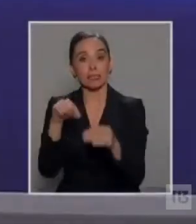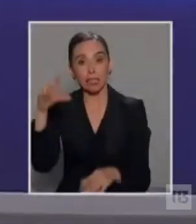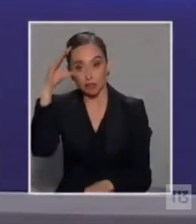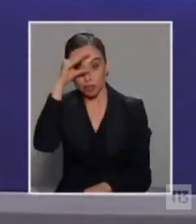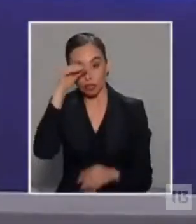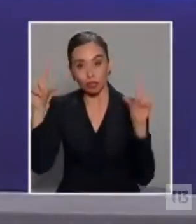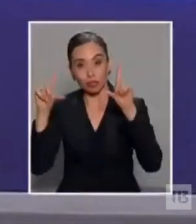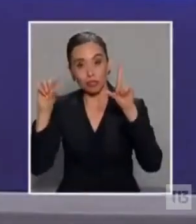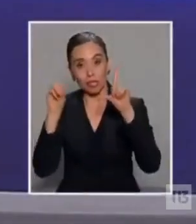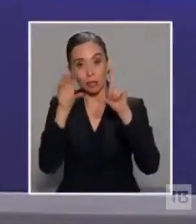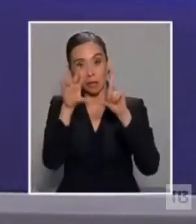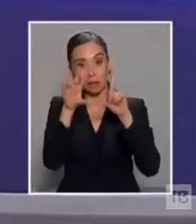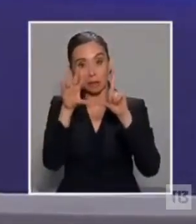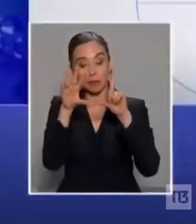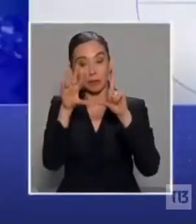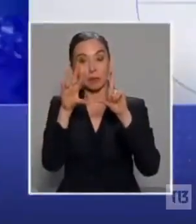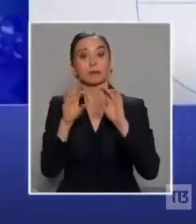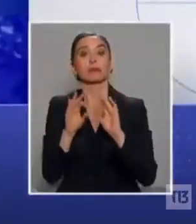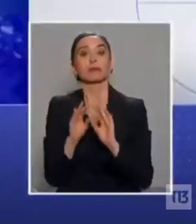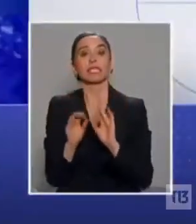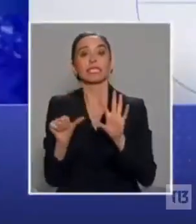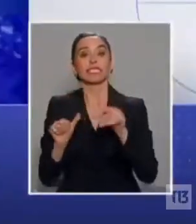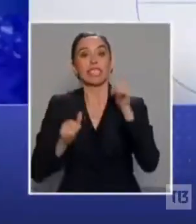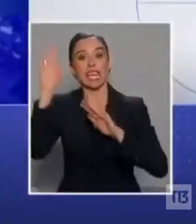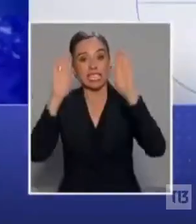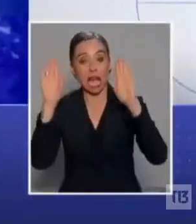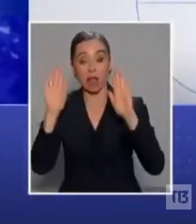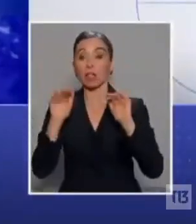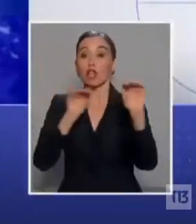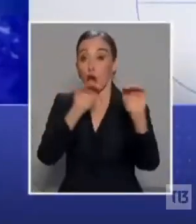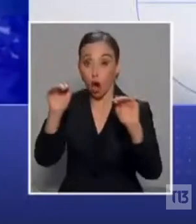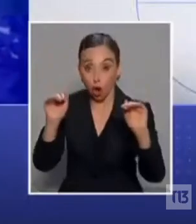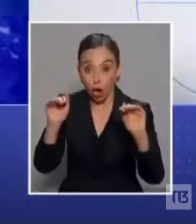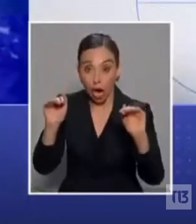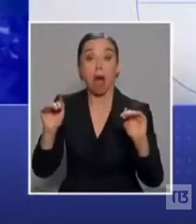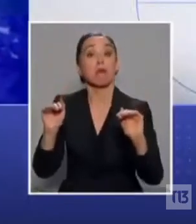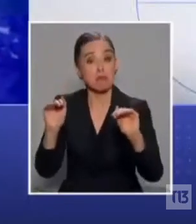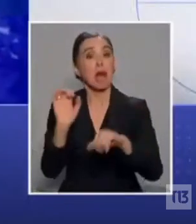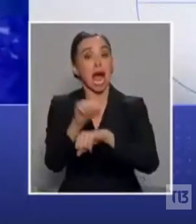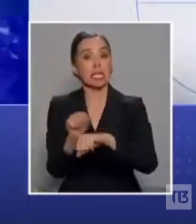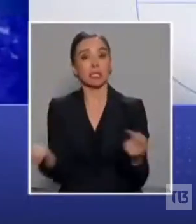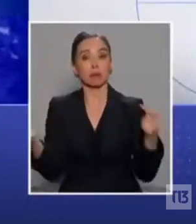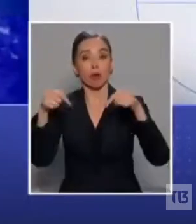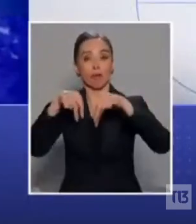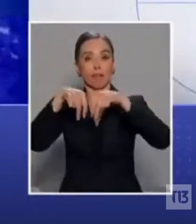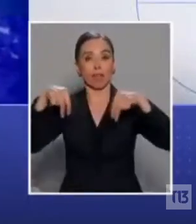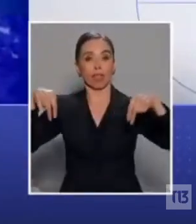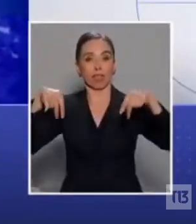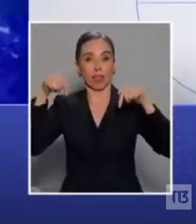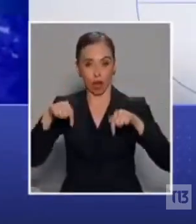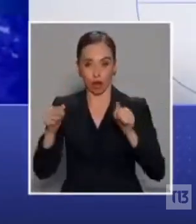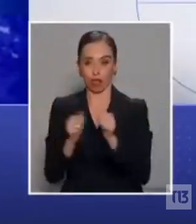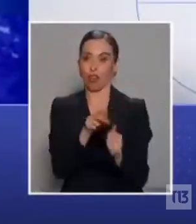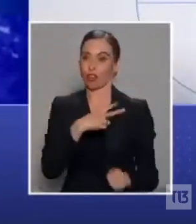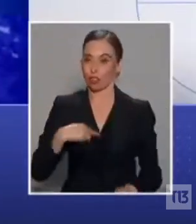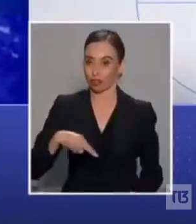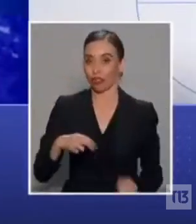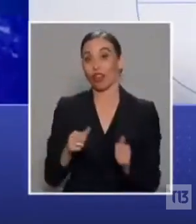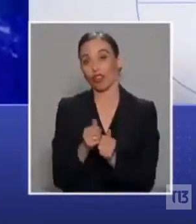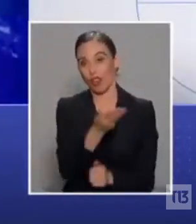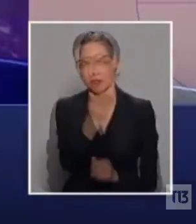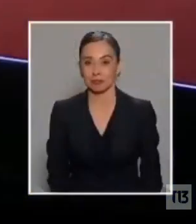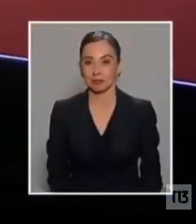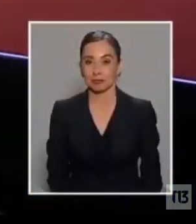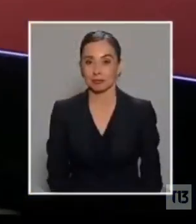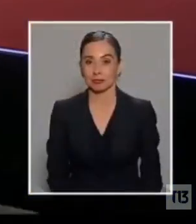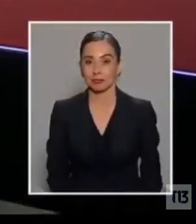en la transmisión, especialmente a los seis candidatos que aceptaron estar presencialmente hoy con nosotros y con todos ustedes